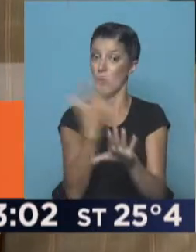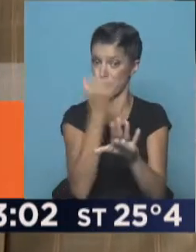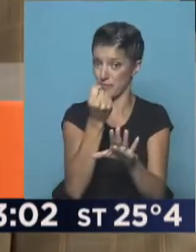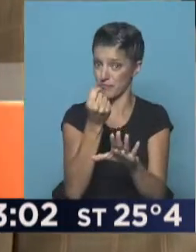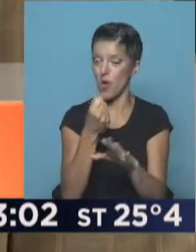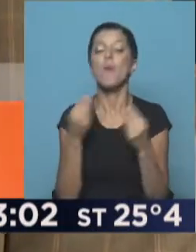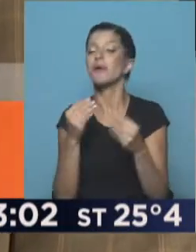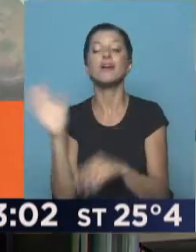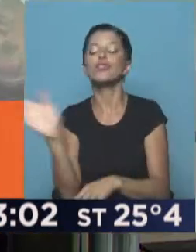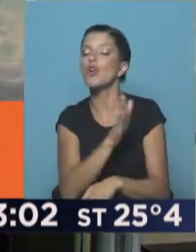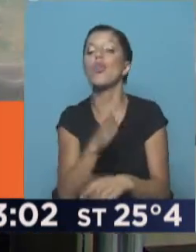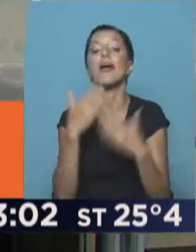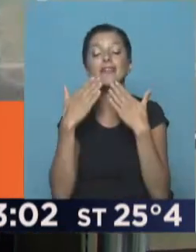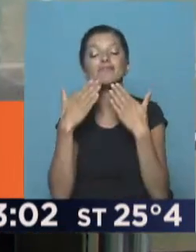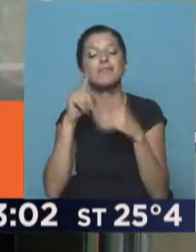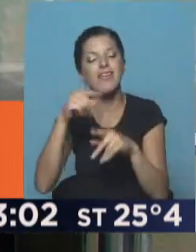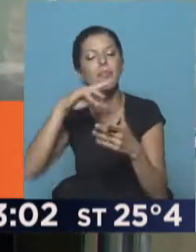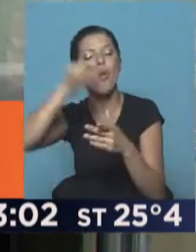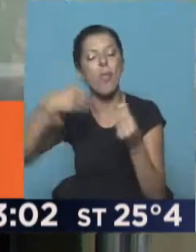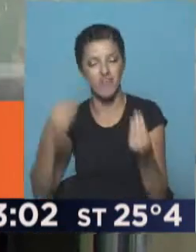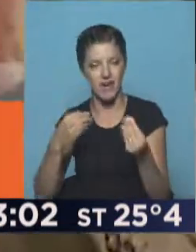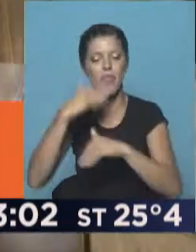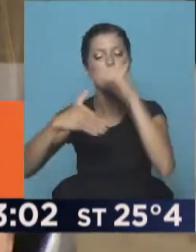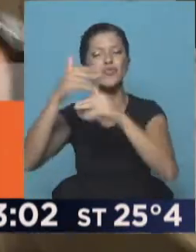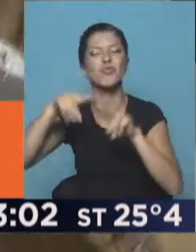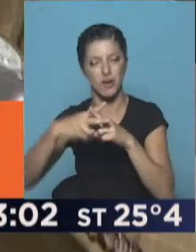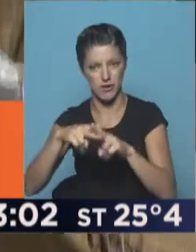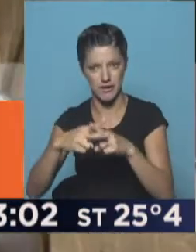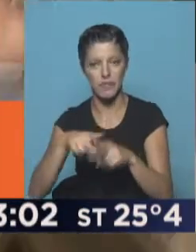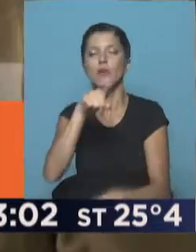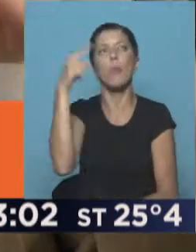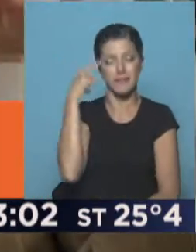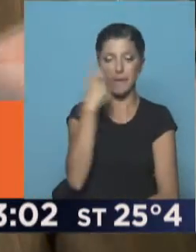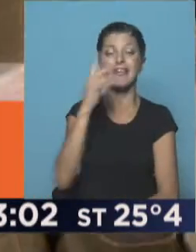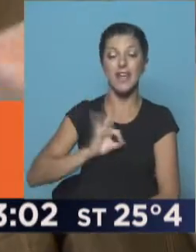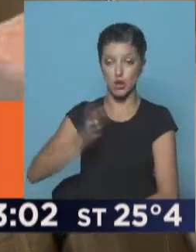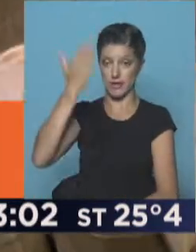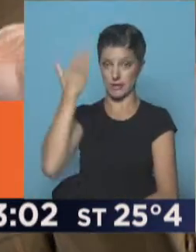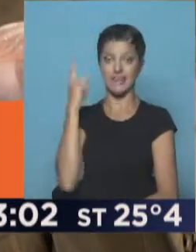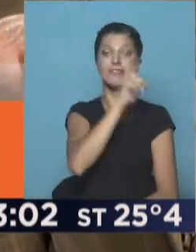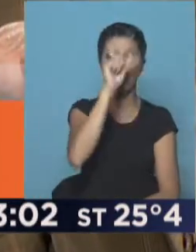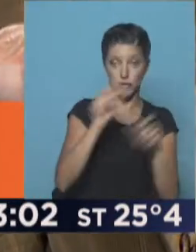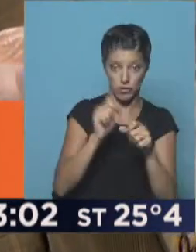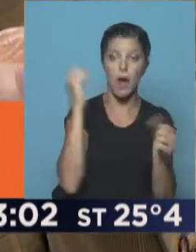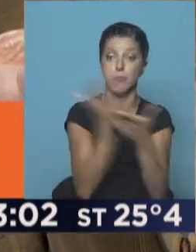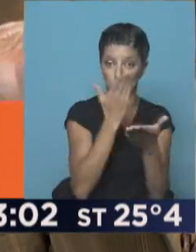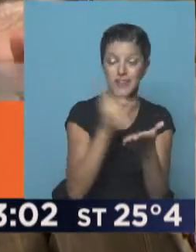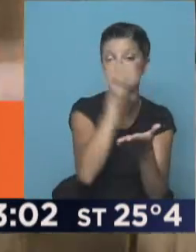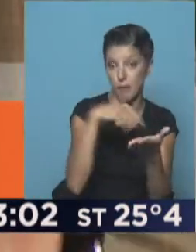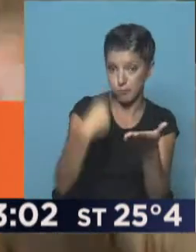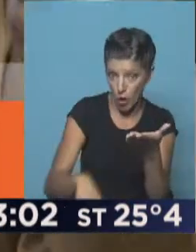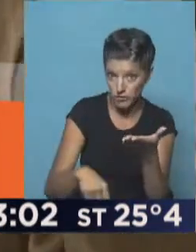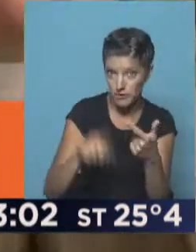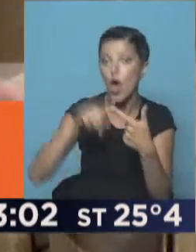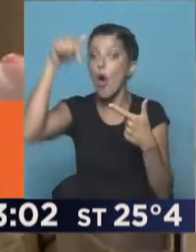progreso técnico. Claro. La industria manufacturera de Estados Unidos, si vos supones que hace 20 años 100 tipos producían 100 unidades de producto,